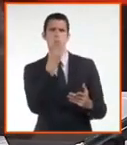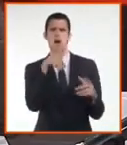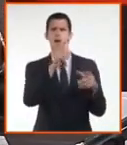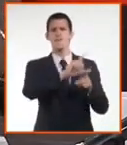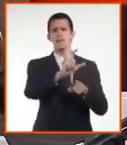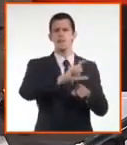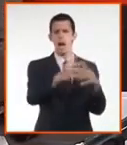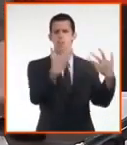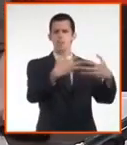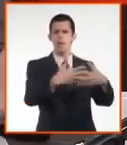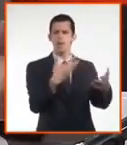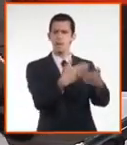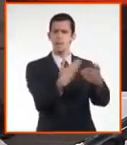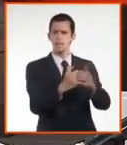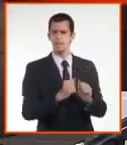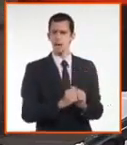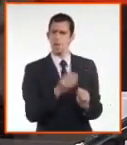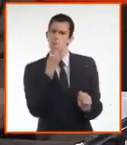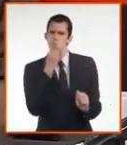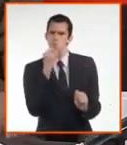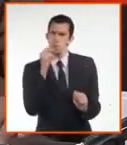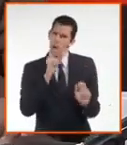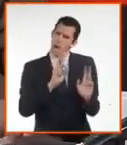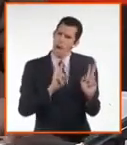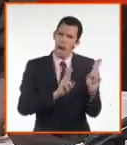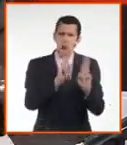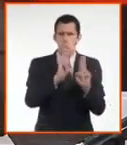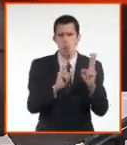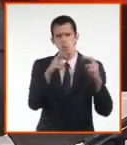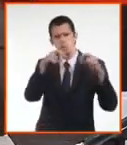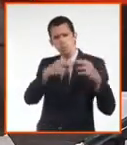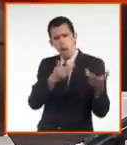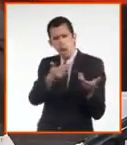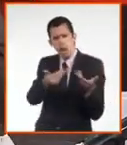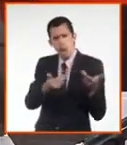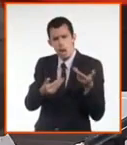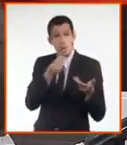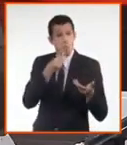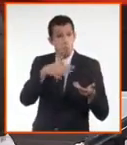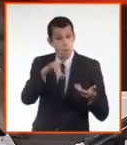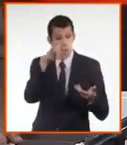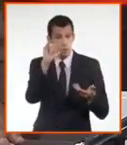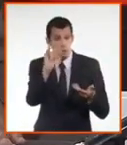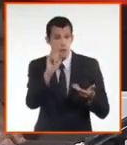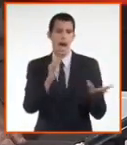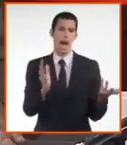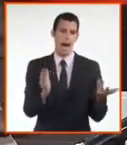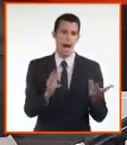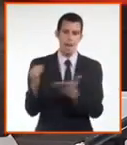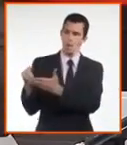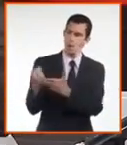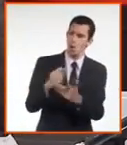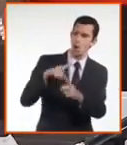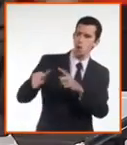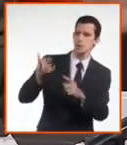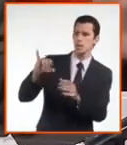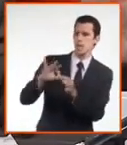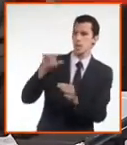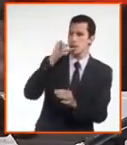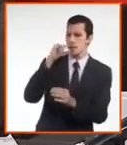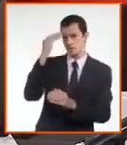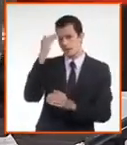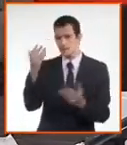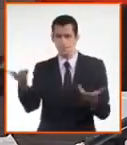usted no puede cambiar de proveedor de un evaluar unas materias primas de la noche a la mañana nosotros todo este